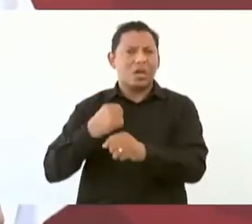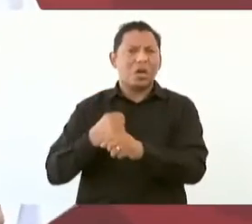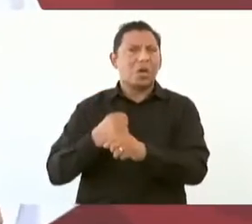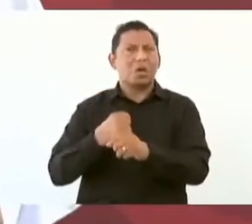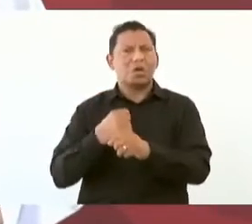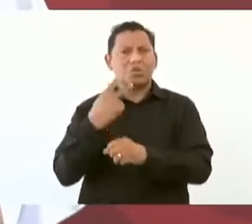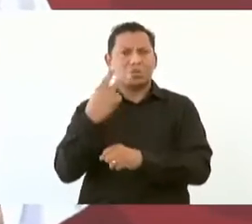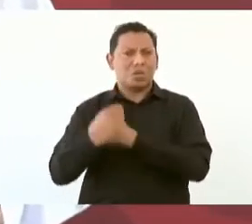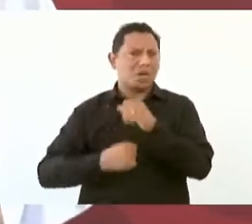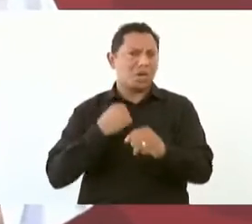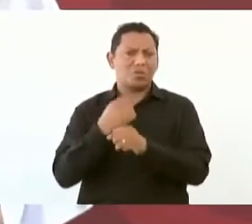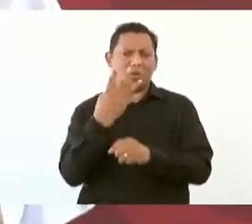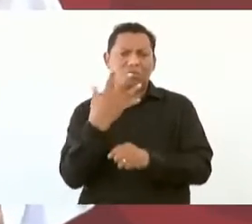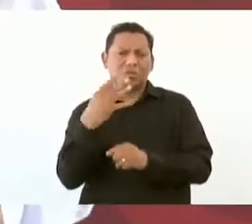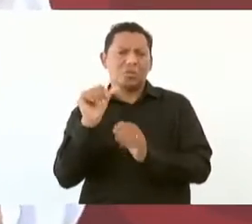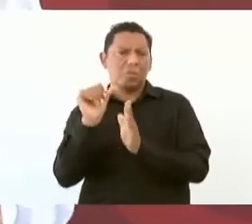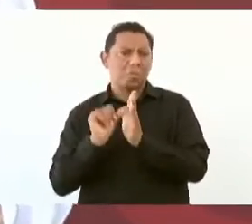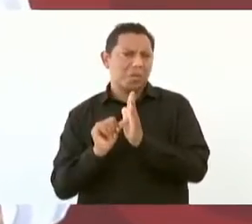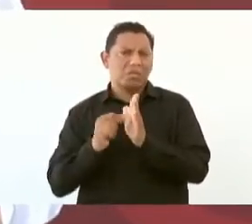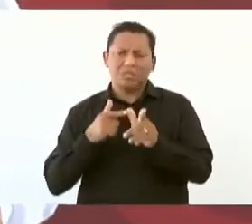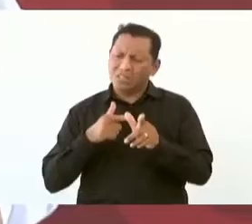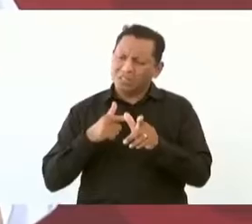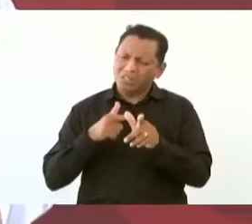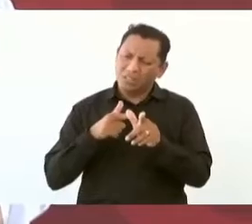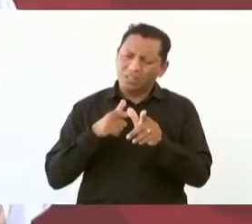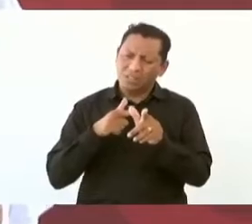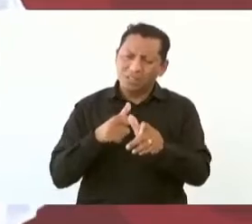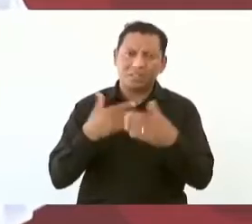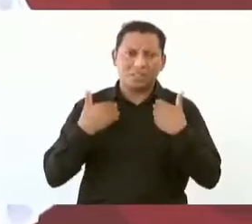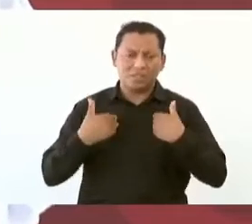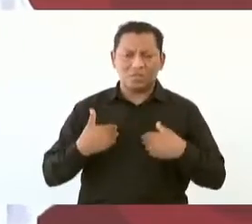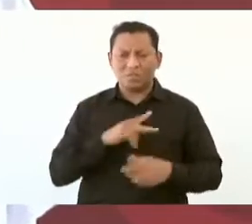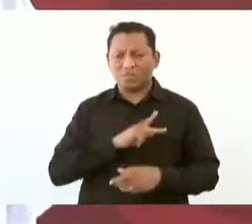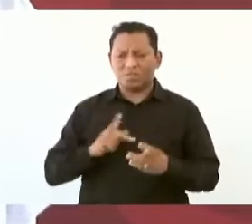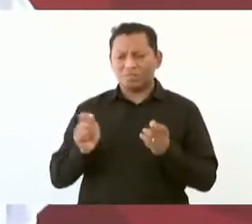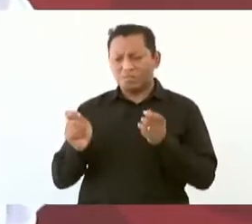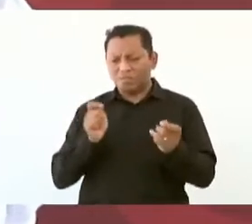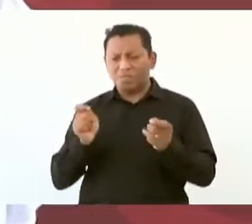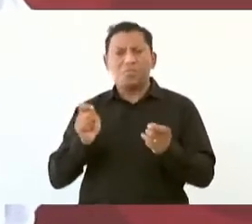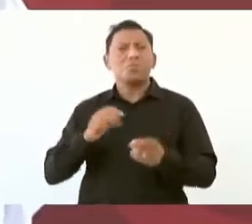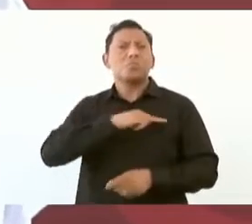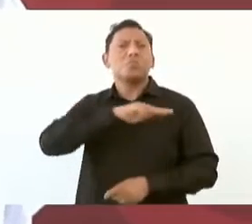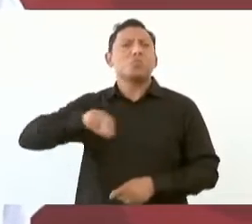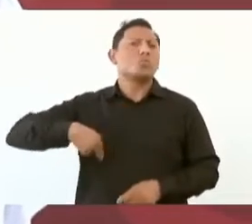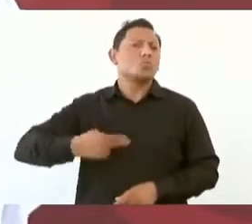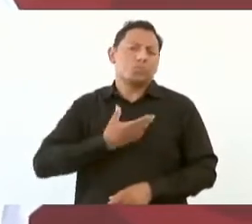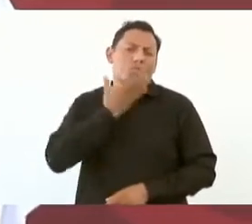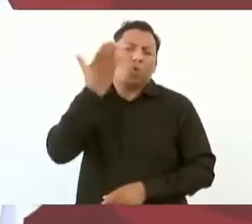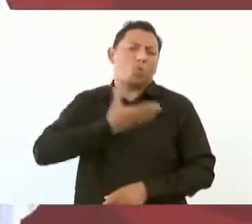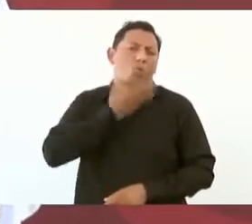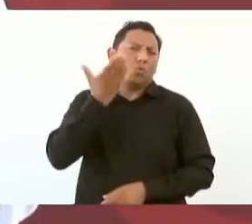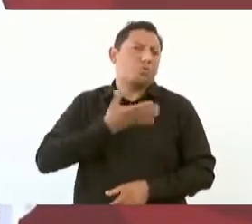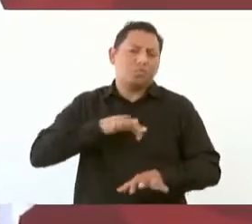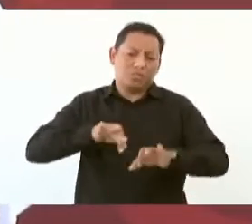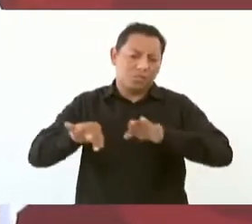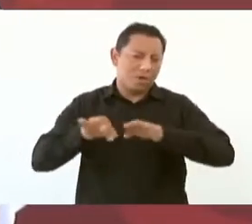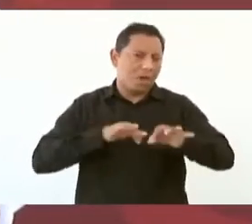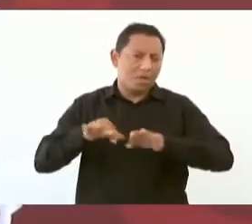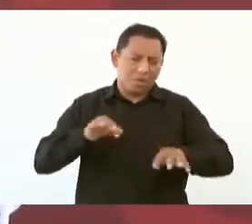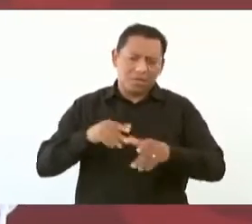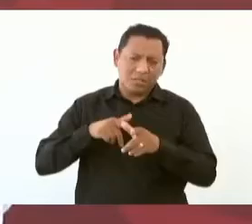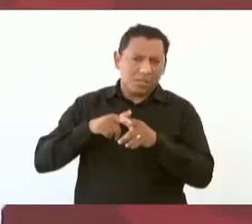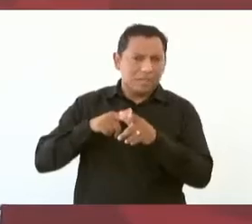5 meses, pero nosotros estamos acostumbrados a trabajar